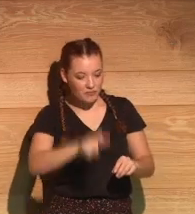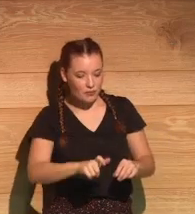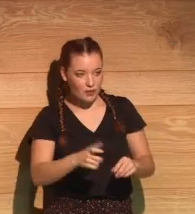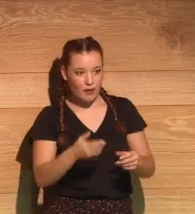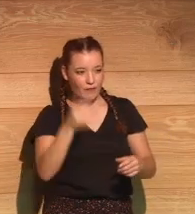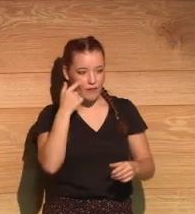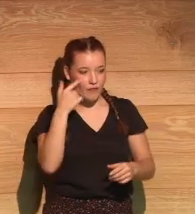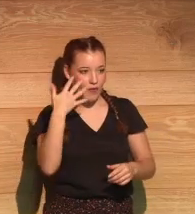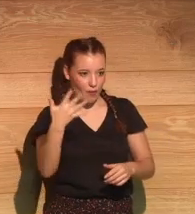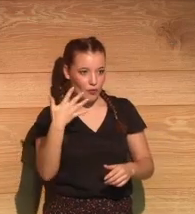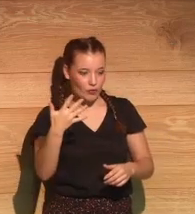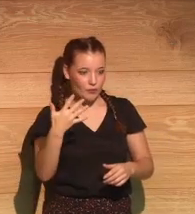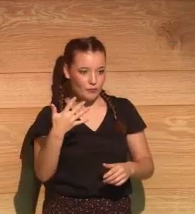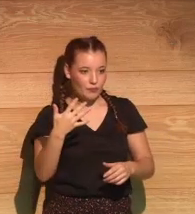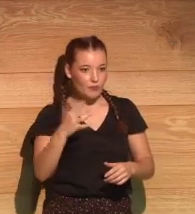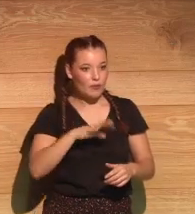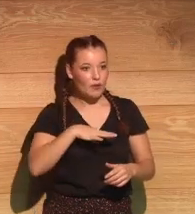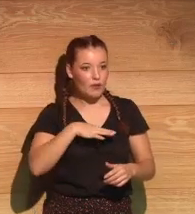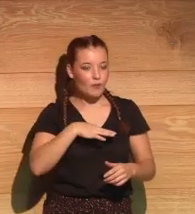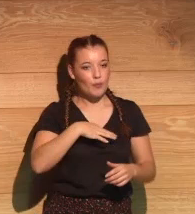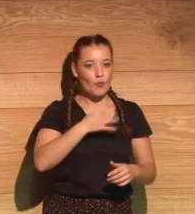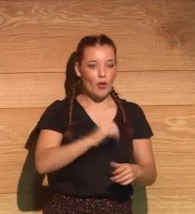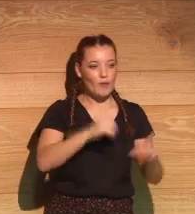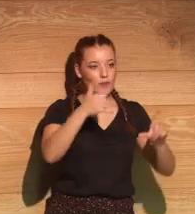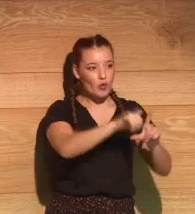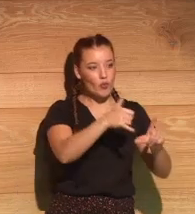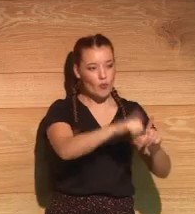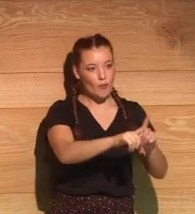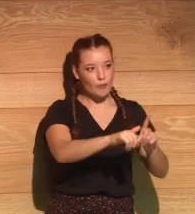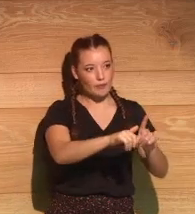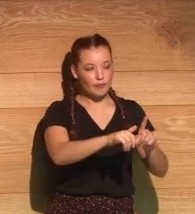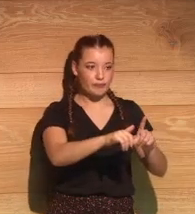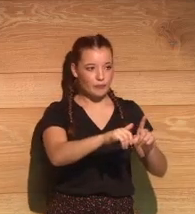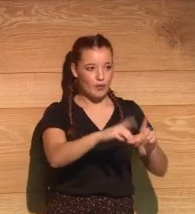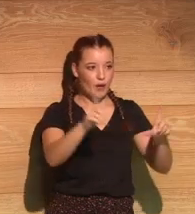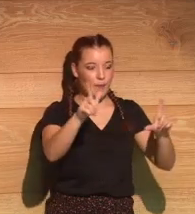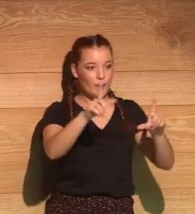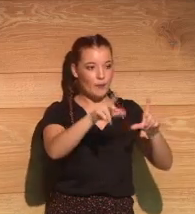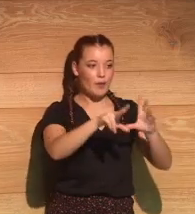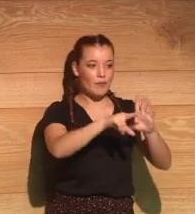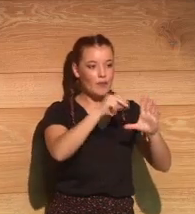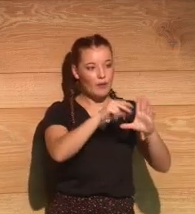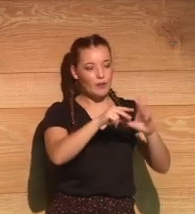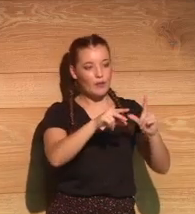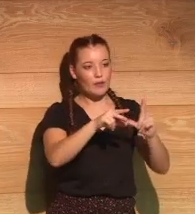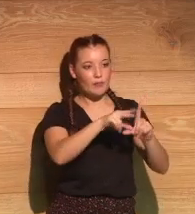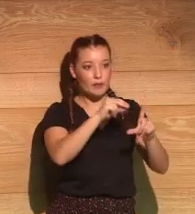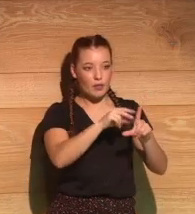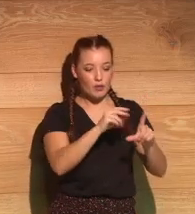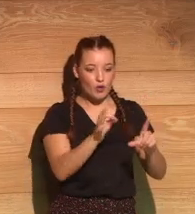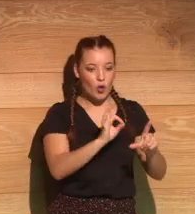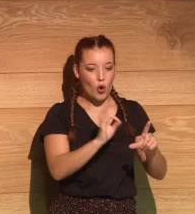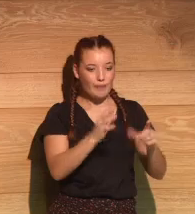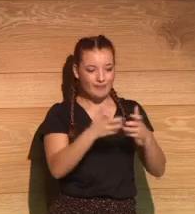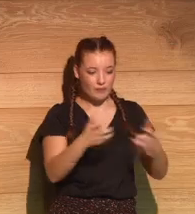haber una respuesta. En YouTube, digamos que la simetría entre comentario y vídeo es mucho mayor, ¿no? Y precisamente siendo